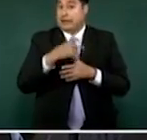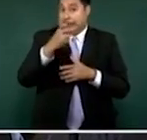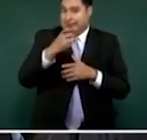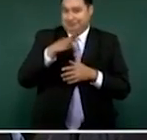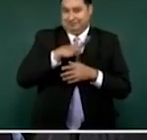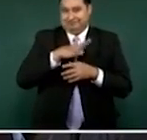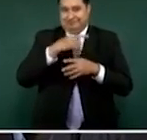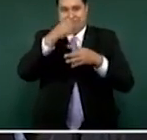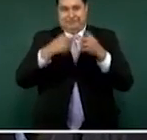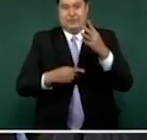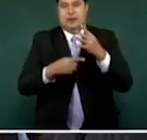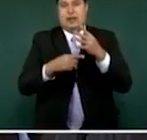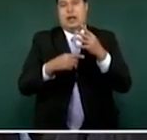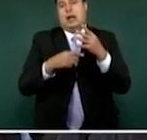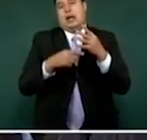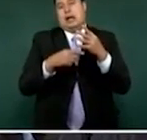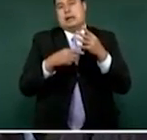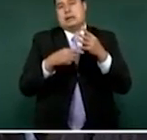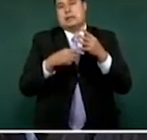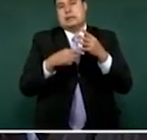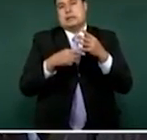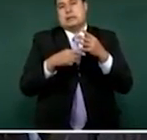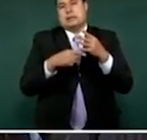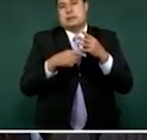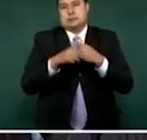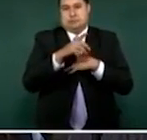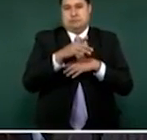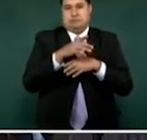que vimos, que es desde el